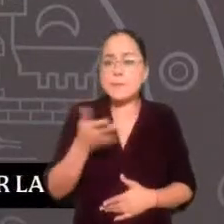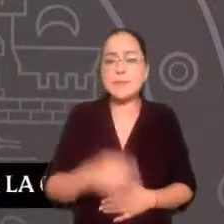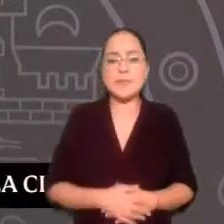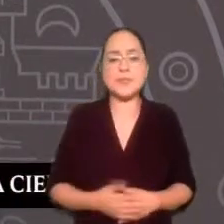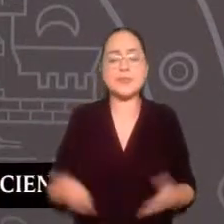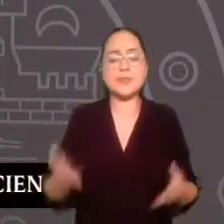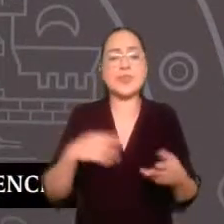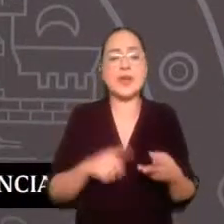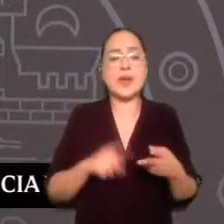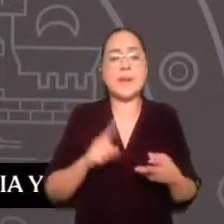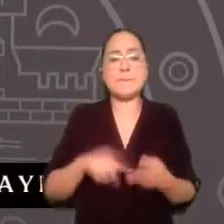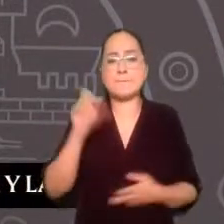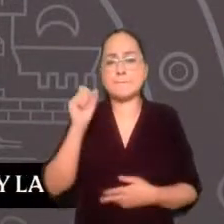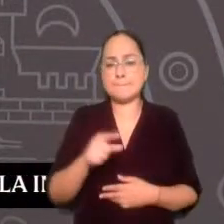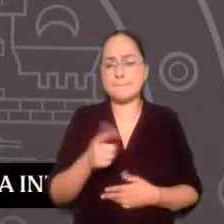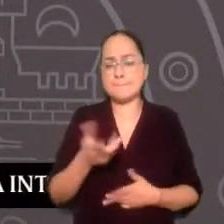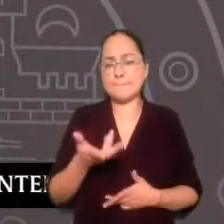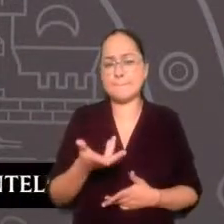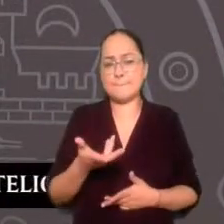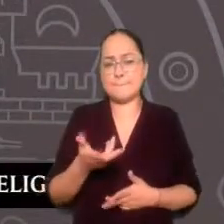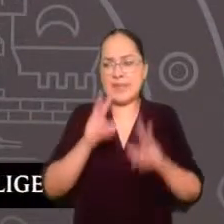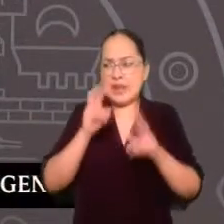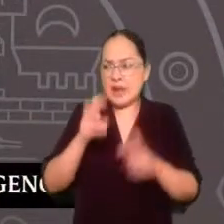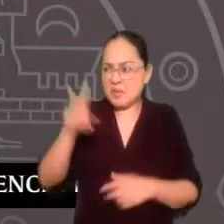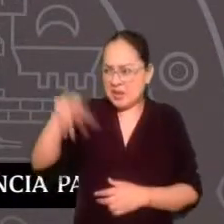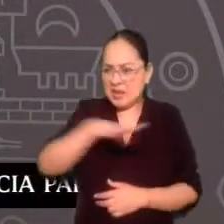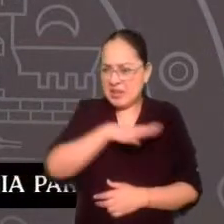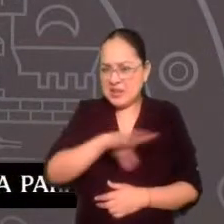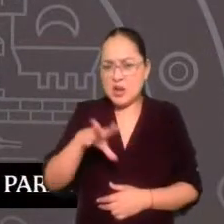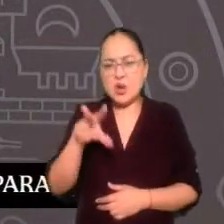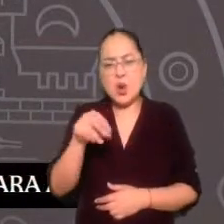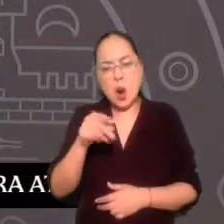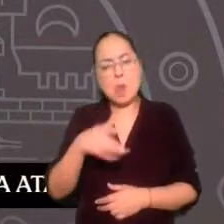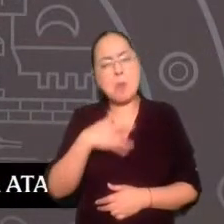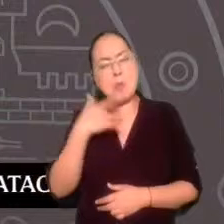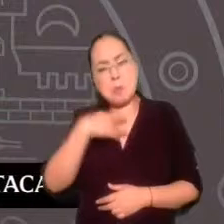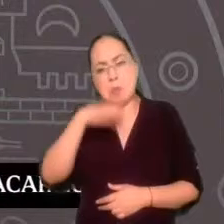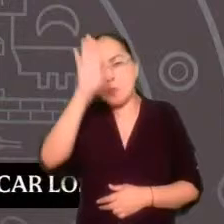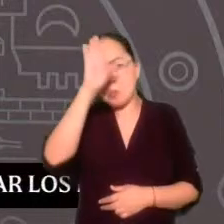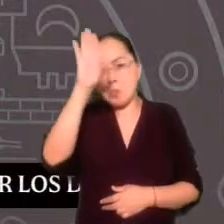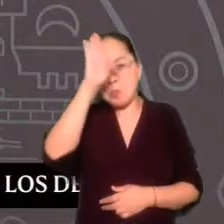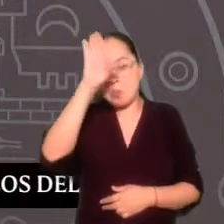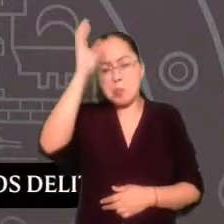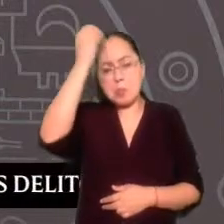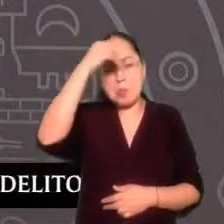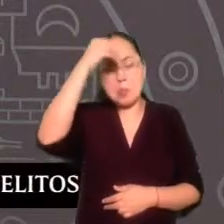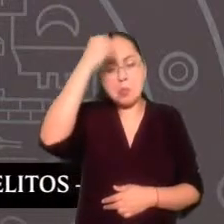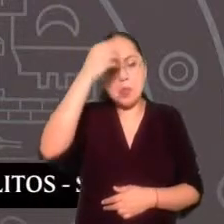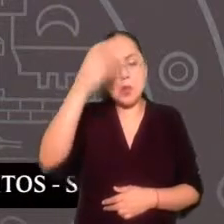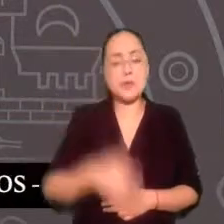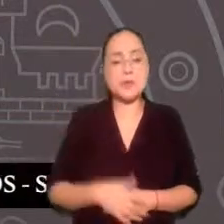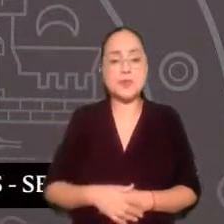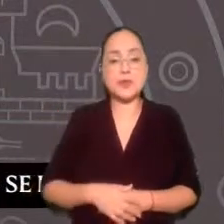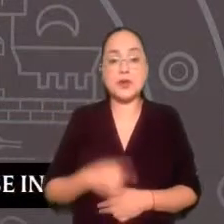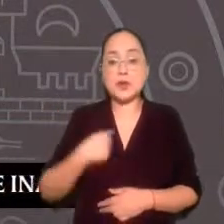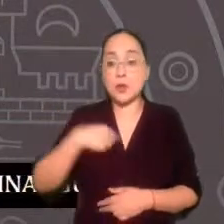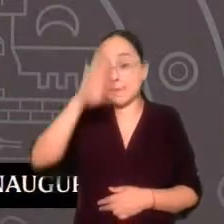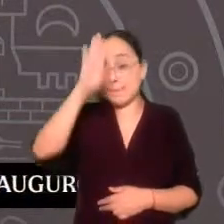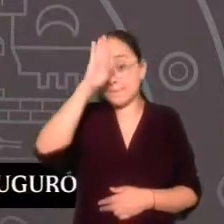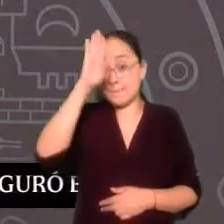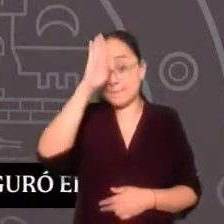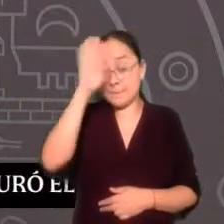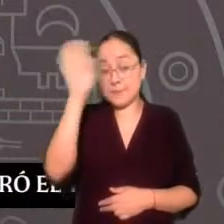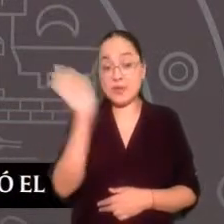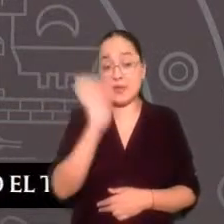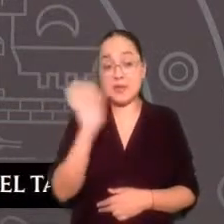no me desestima el asunto. Yo no creo que vaya al bueno, sí, a lo mejor voy ya, porque a los